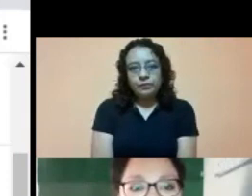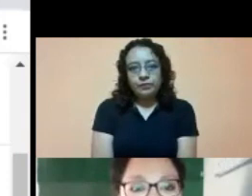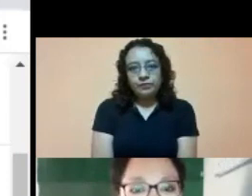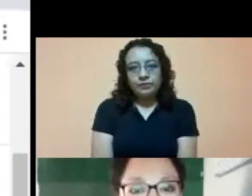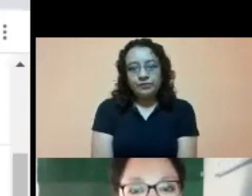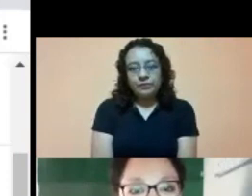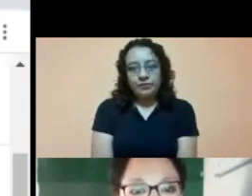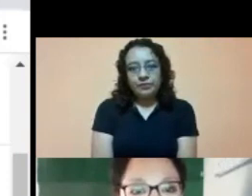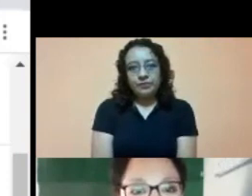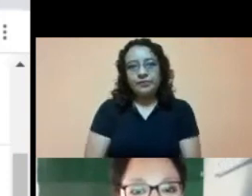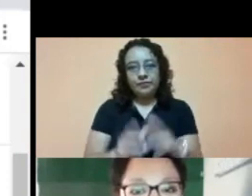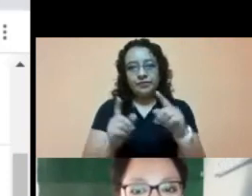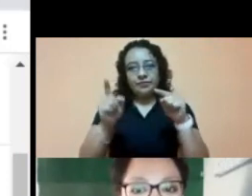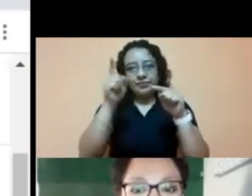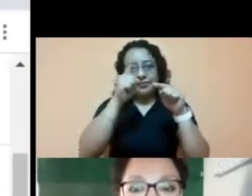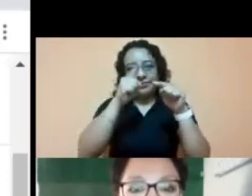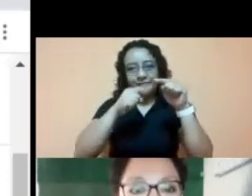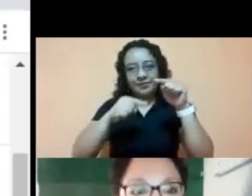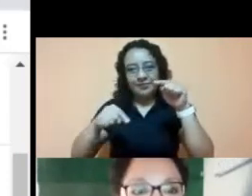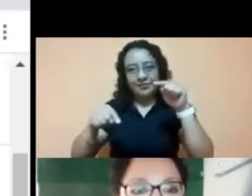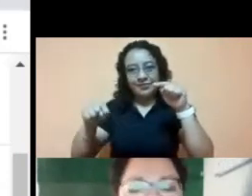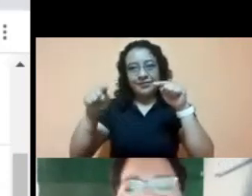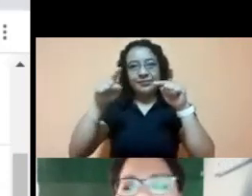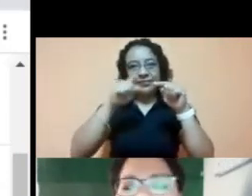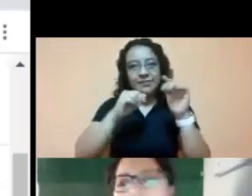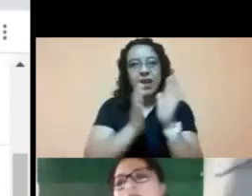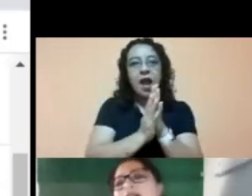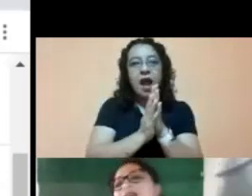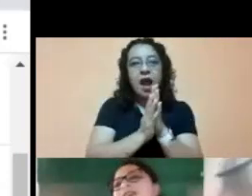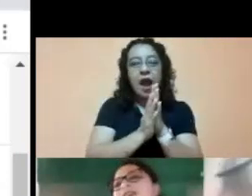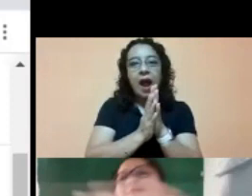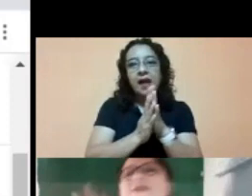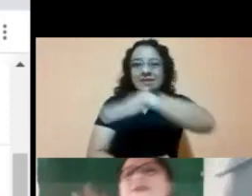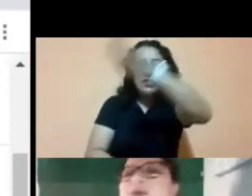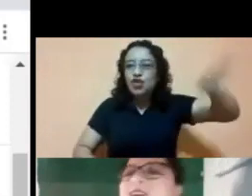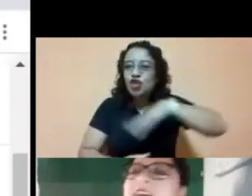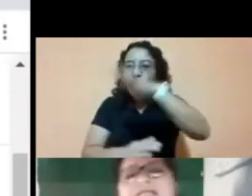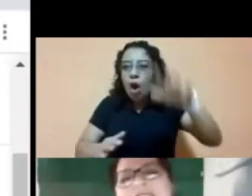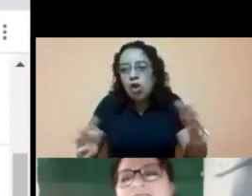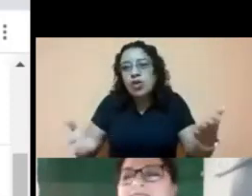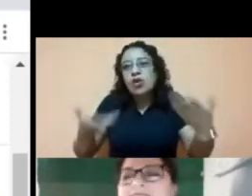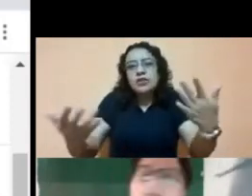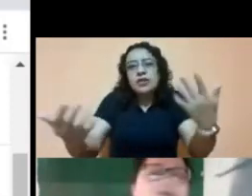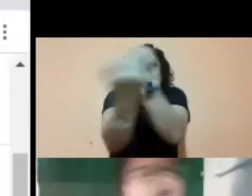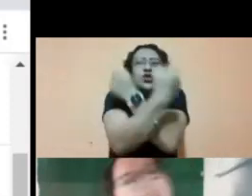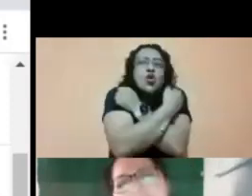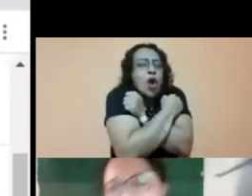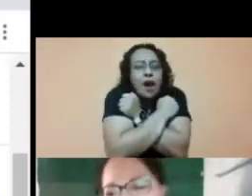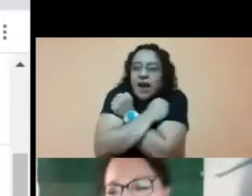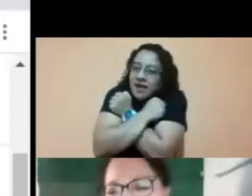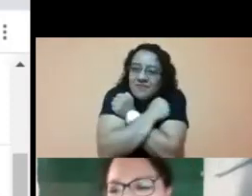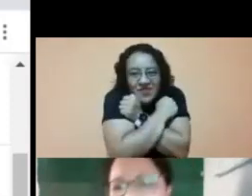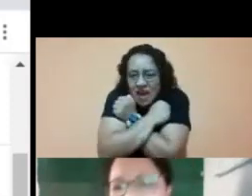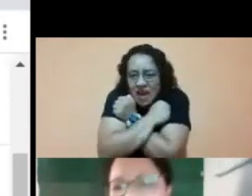vamos aquí. Y dice que todos nos demos un abrazo